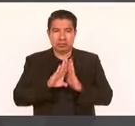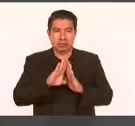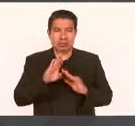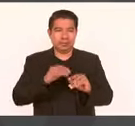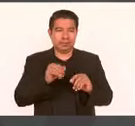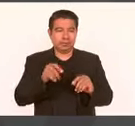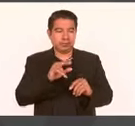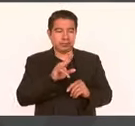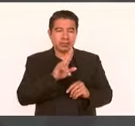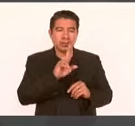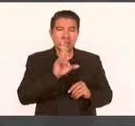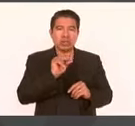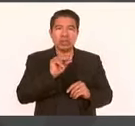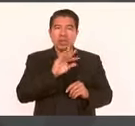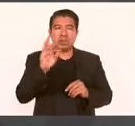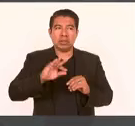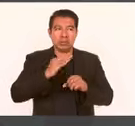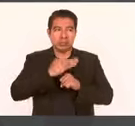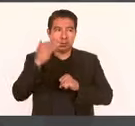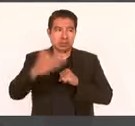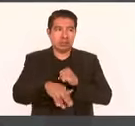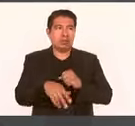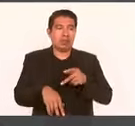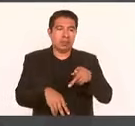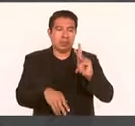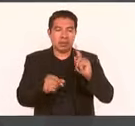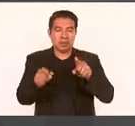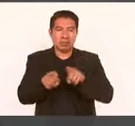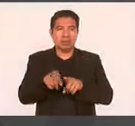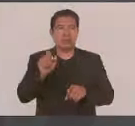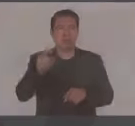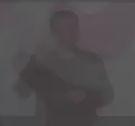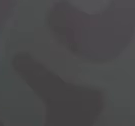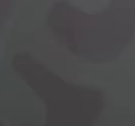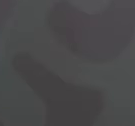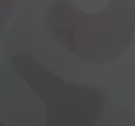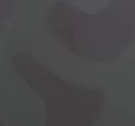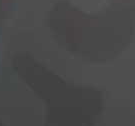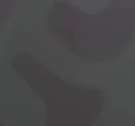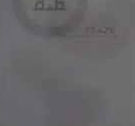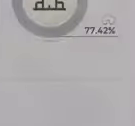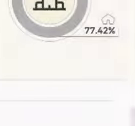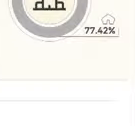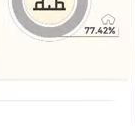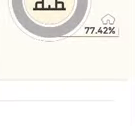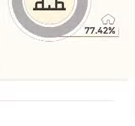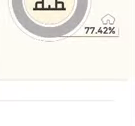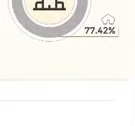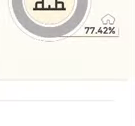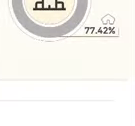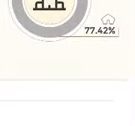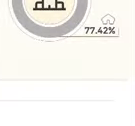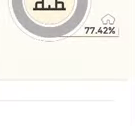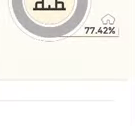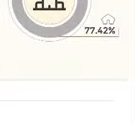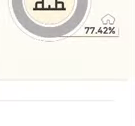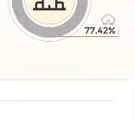el 80%, en tanto que es en cultura y salud donde los avances concluidos se encuentran entre